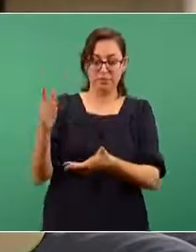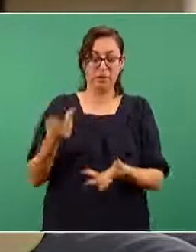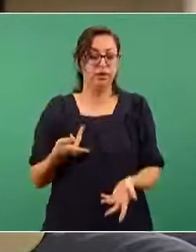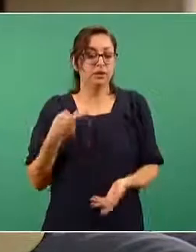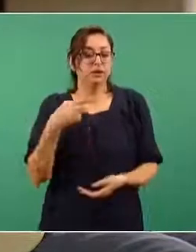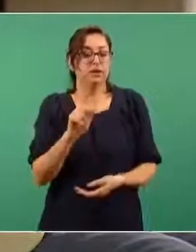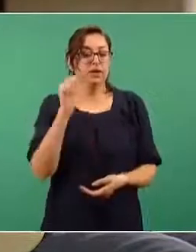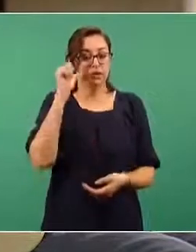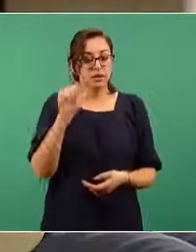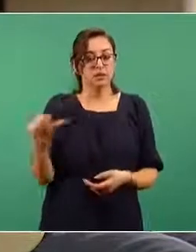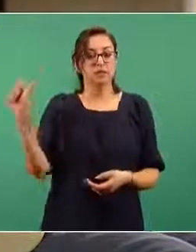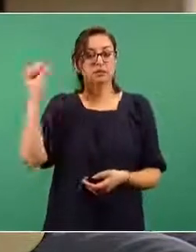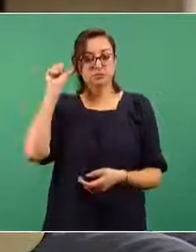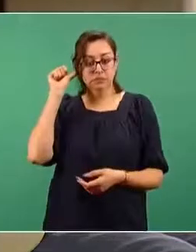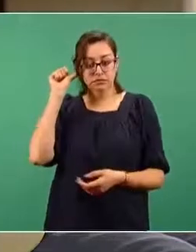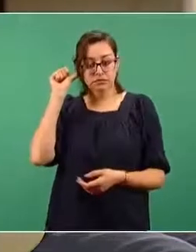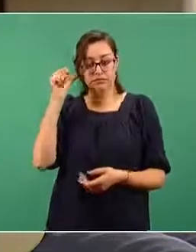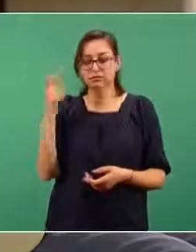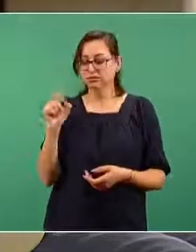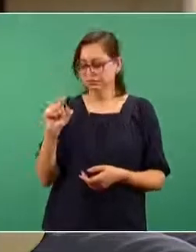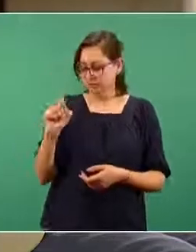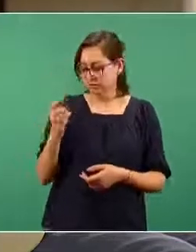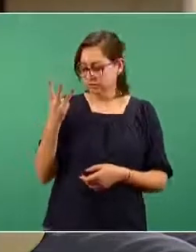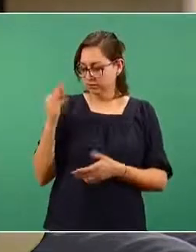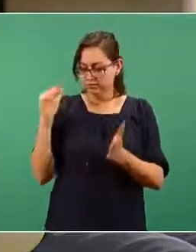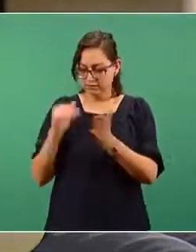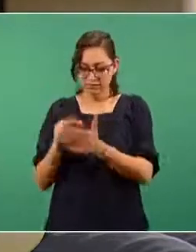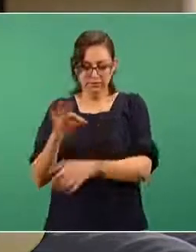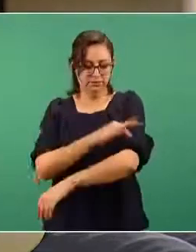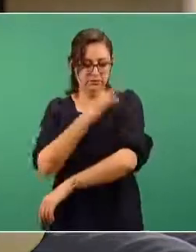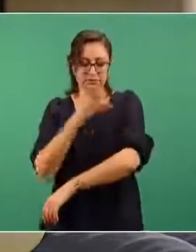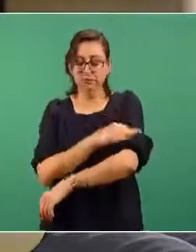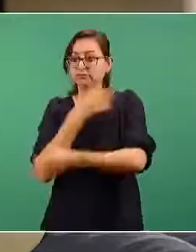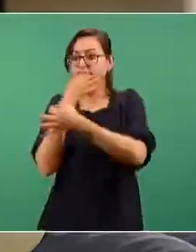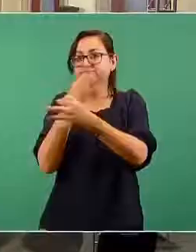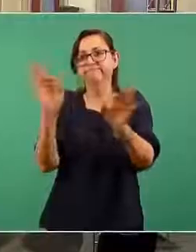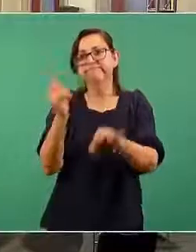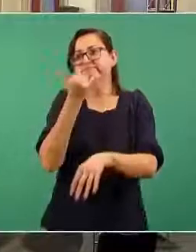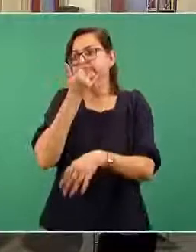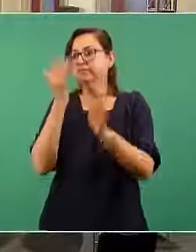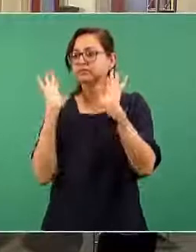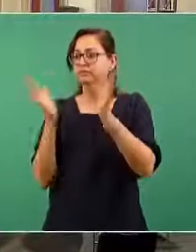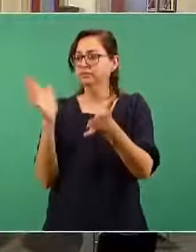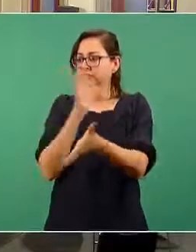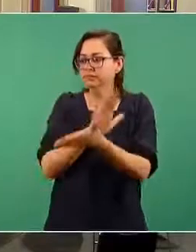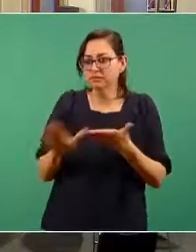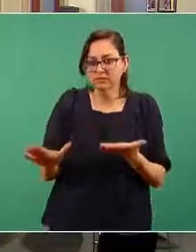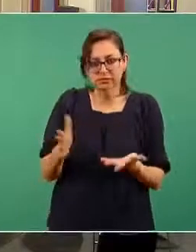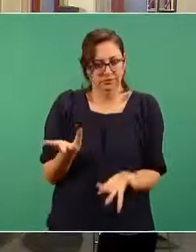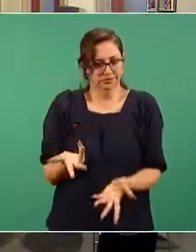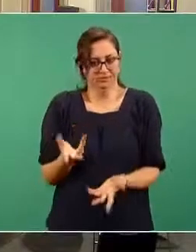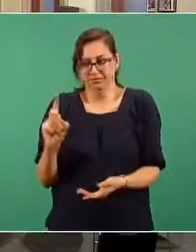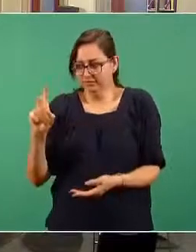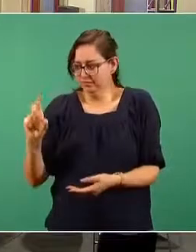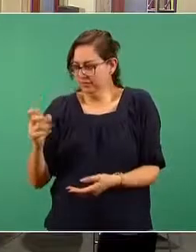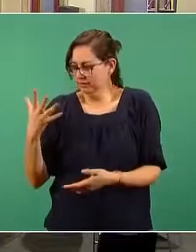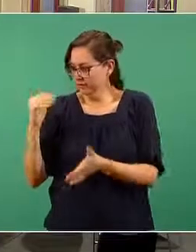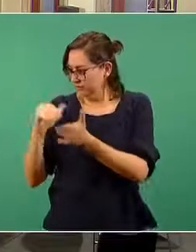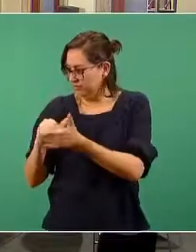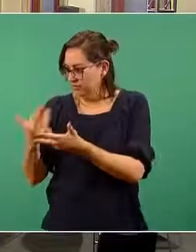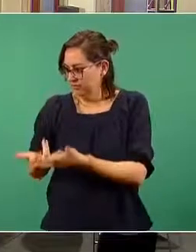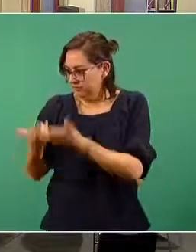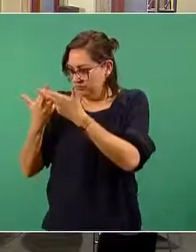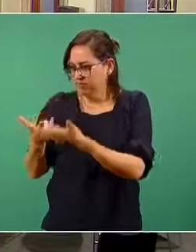apenas ayer, después de aplicar 23,000, se informó que ya se habían agotado, ¿no? Entonces, pues a ver dónde quedaron las 35,000 vacunas restantes.